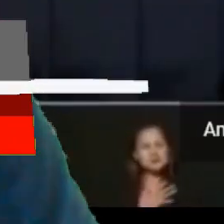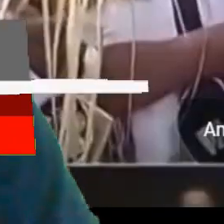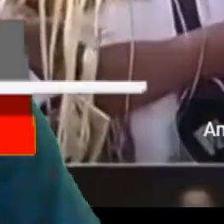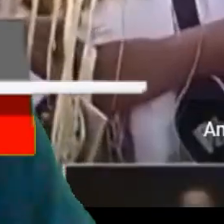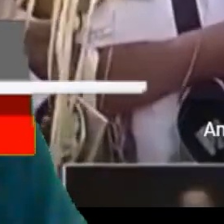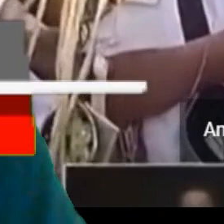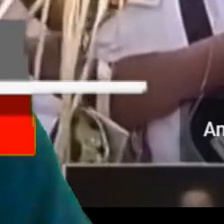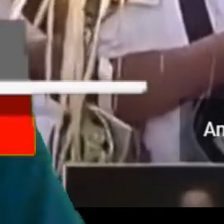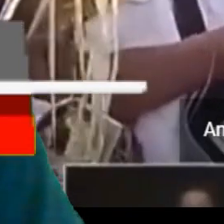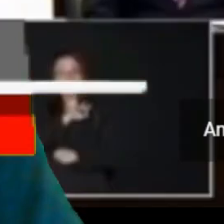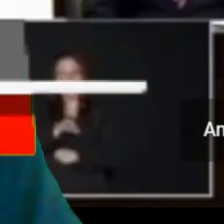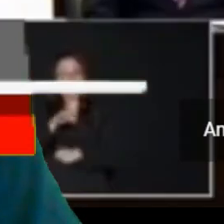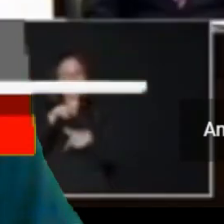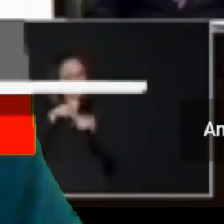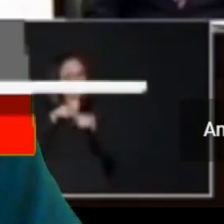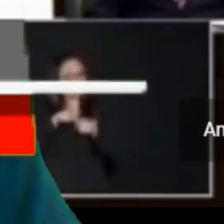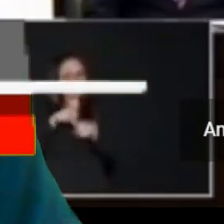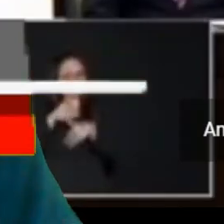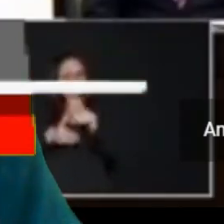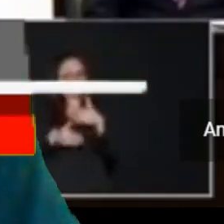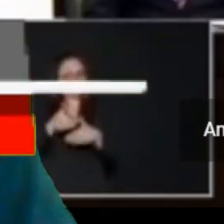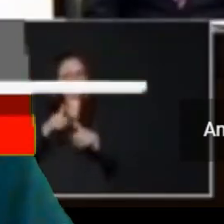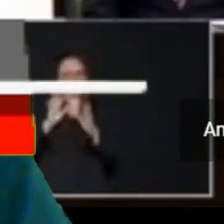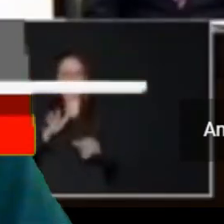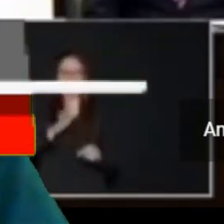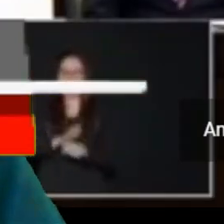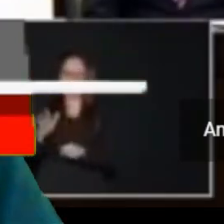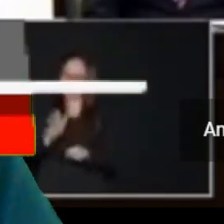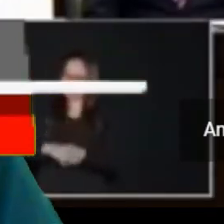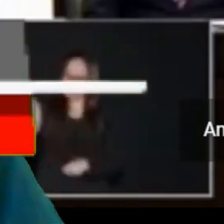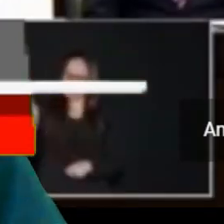grande inversión y aún así no la tiene segura.